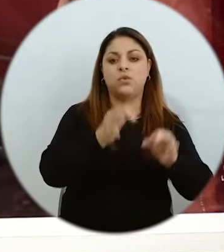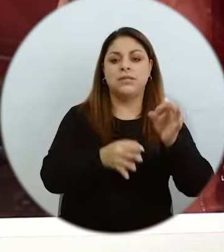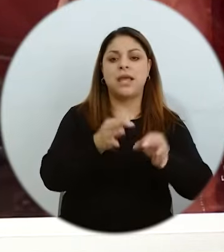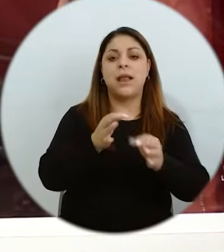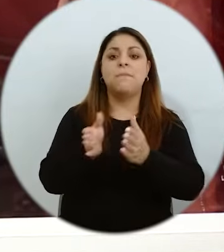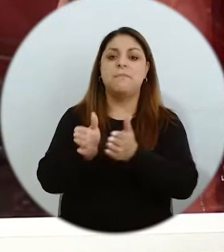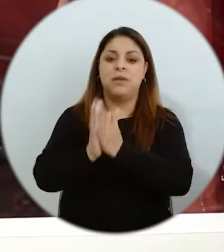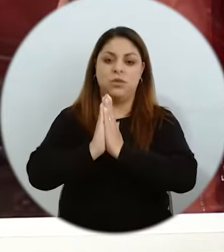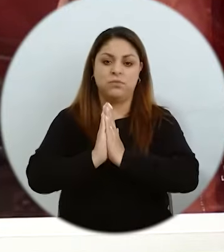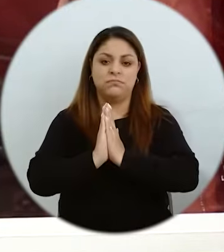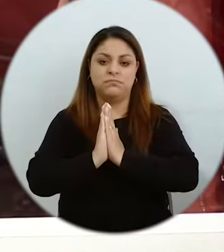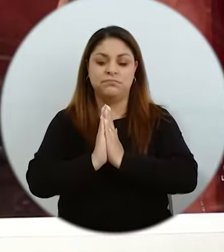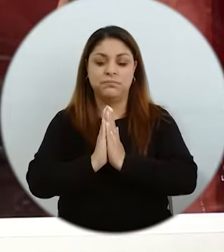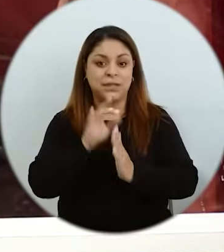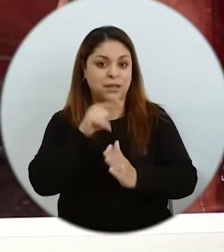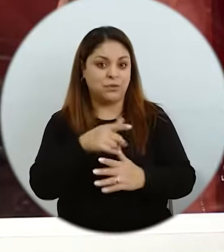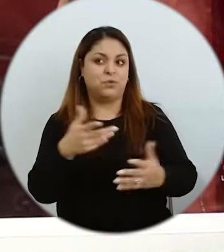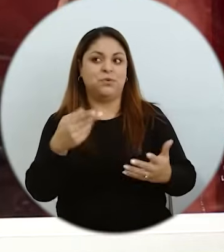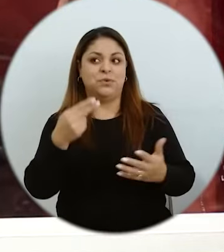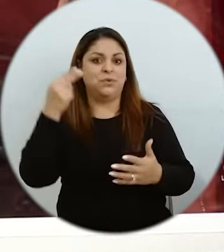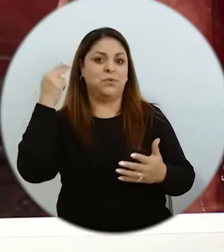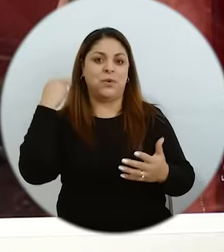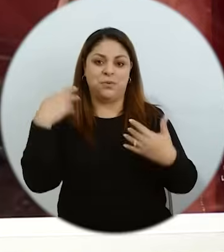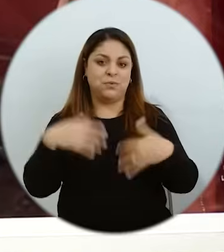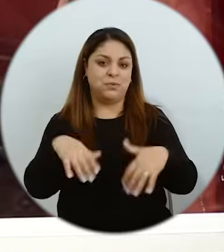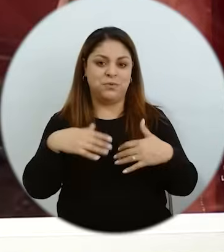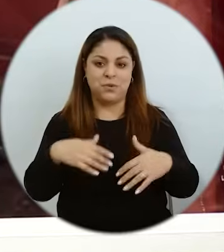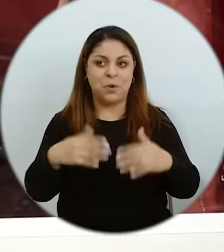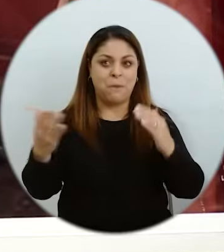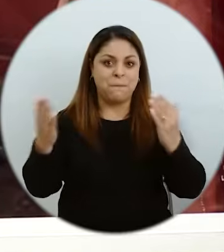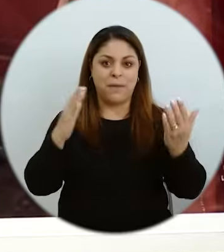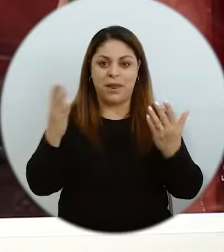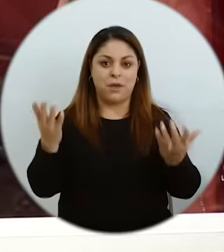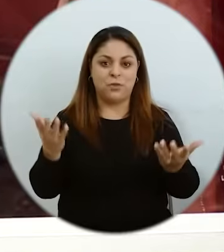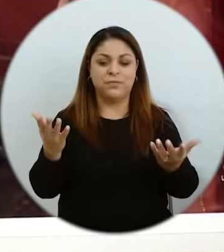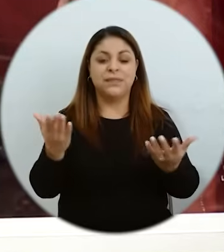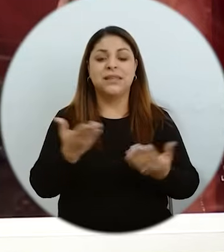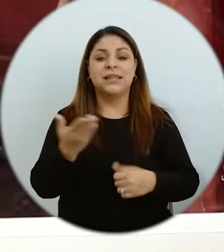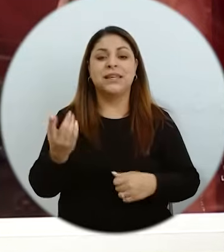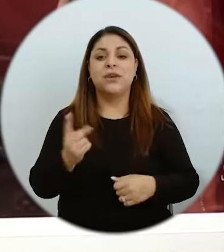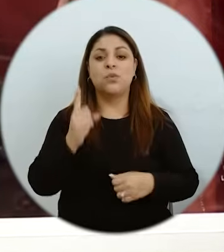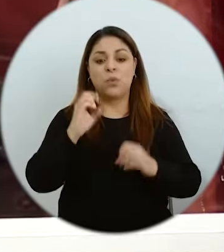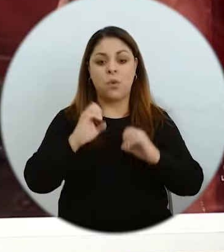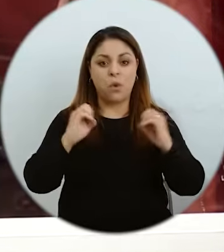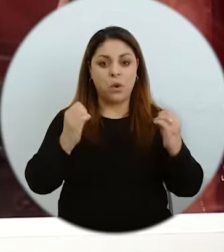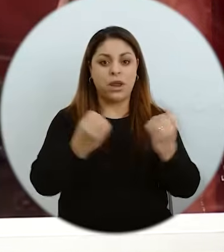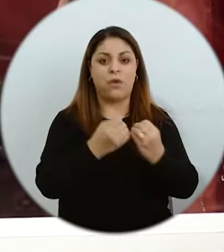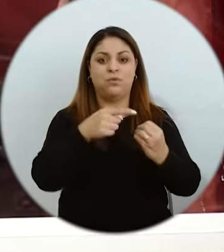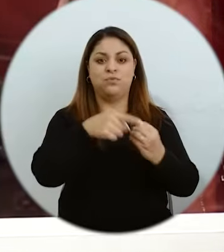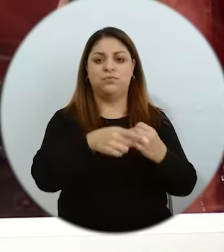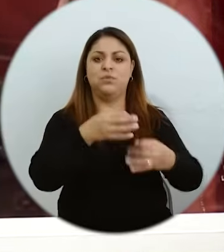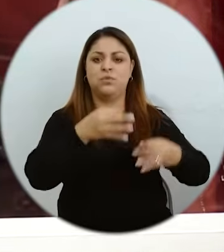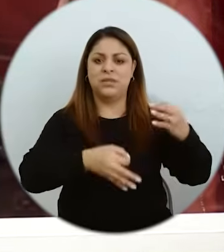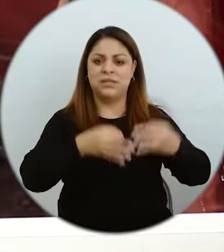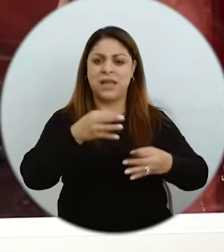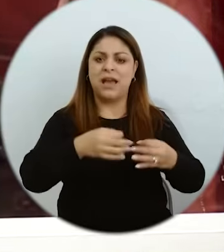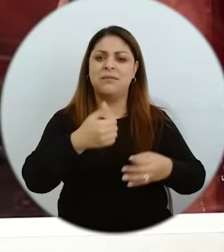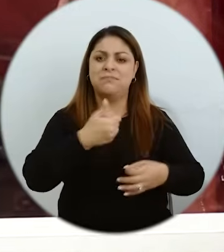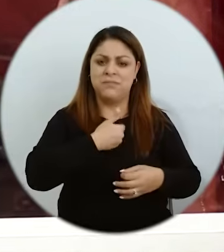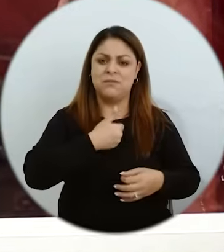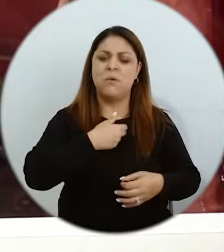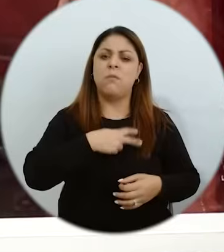una solicitud del Poder Judicial, que esto es un hecho inédito en la política comparada, ¿verdad? Que